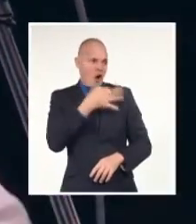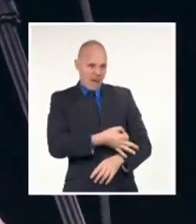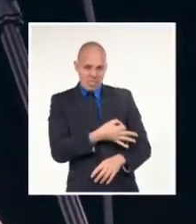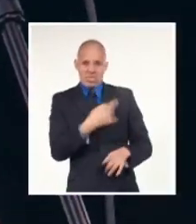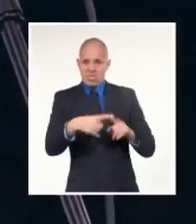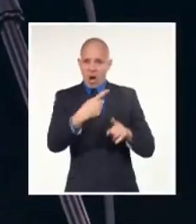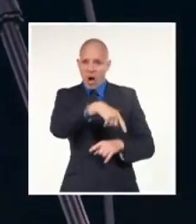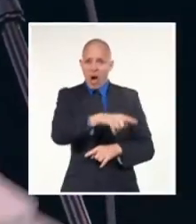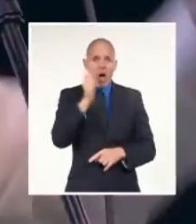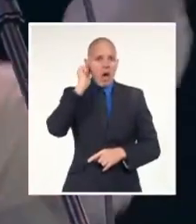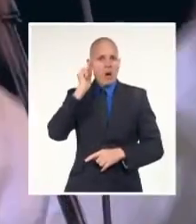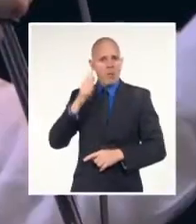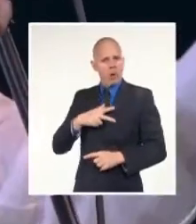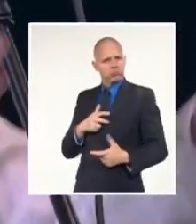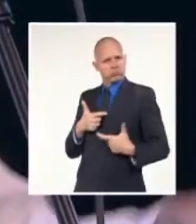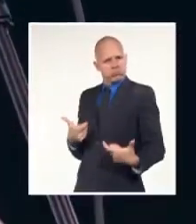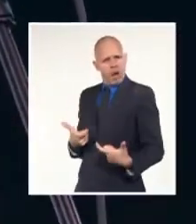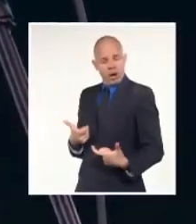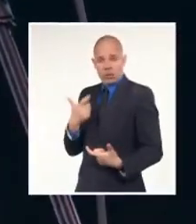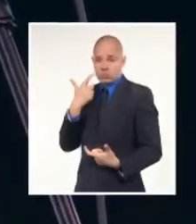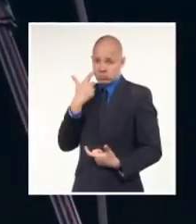Una mujer. ¿Entiendes?